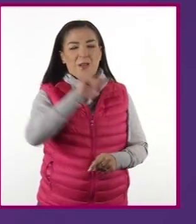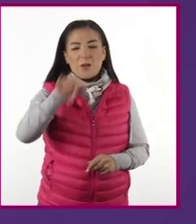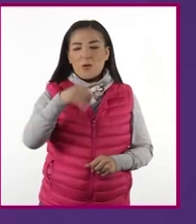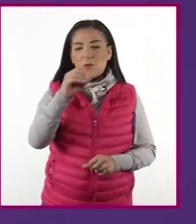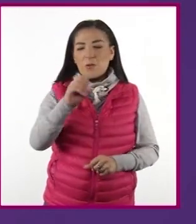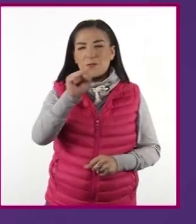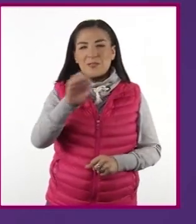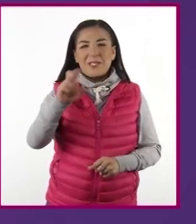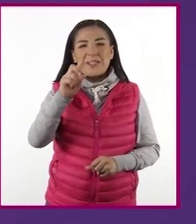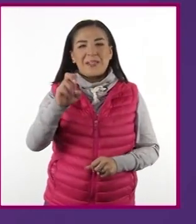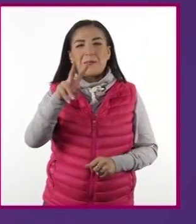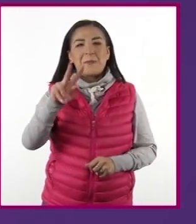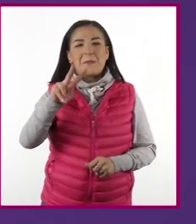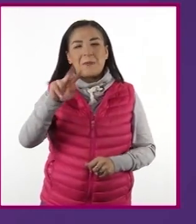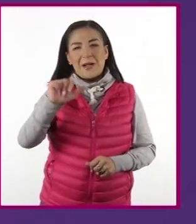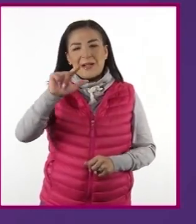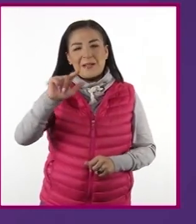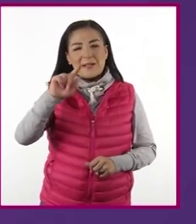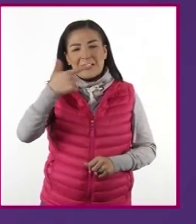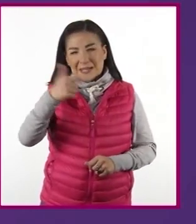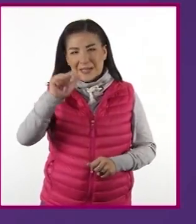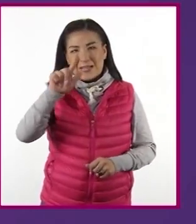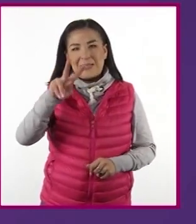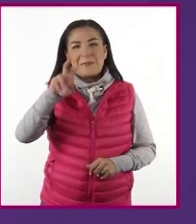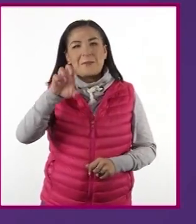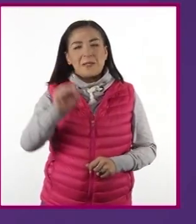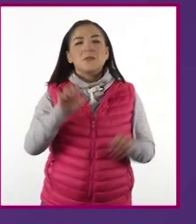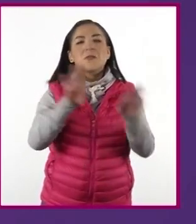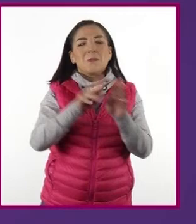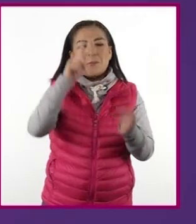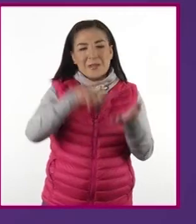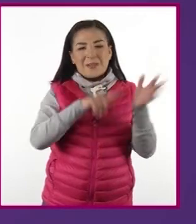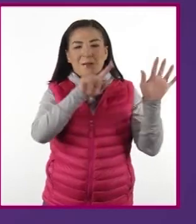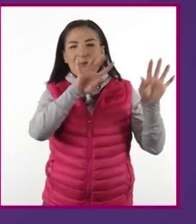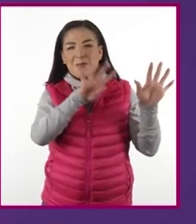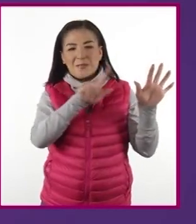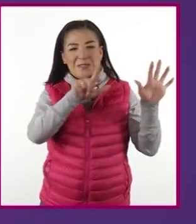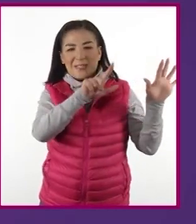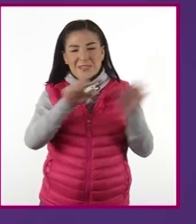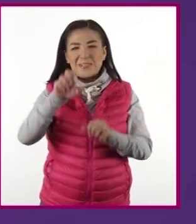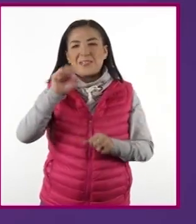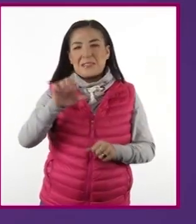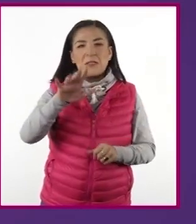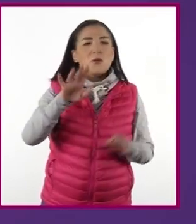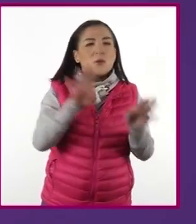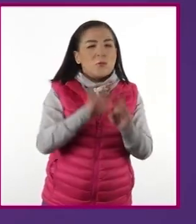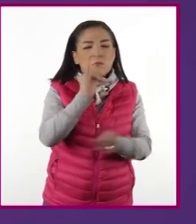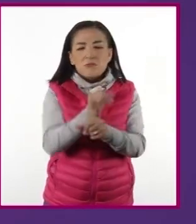1765 y 1771, una visita de inspección representando